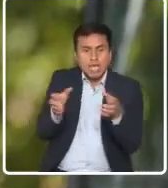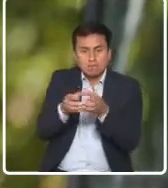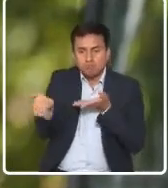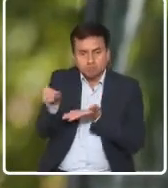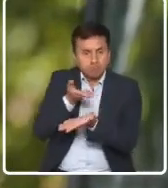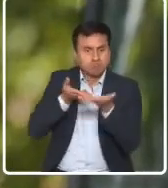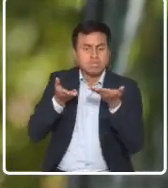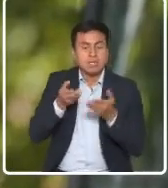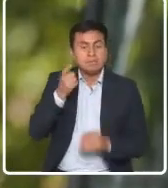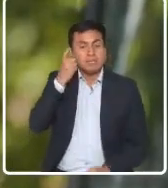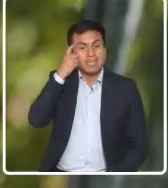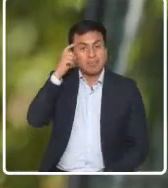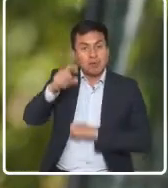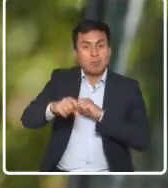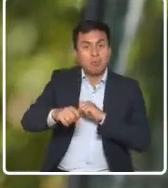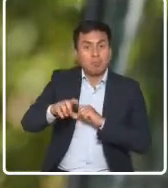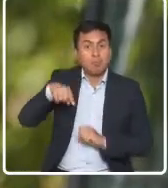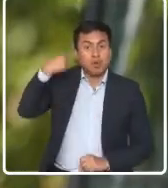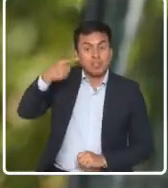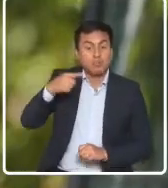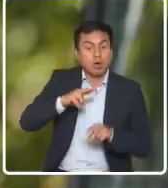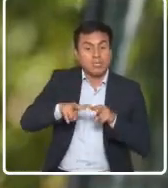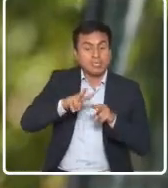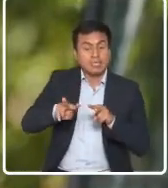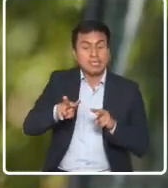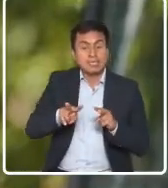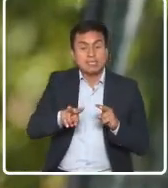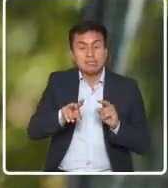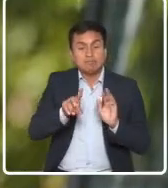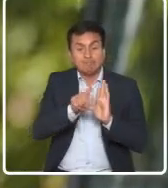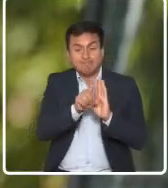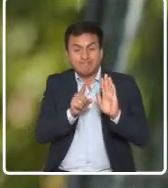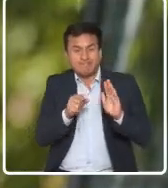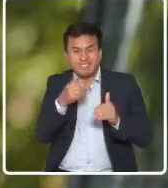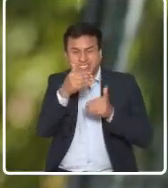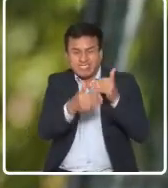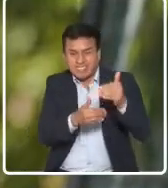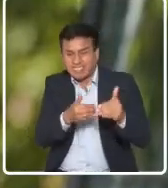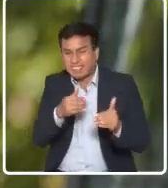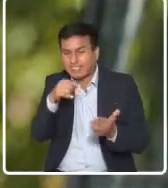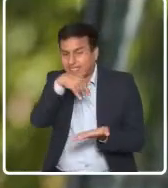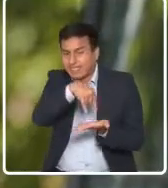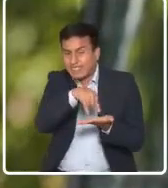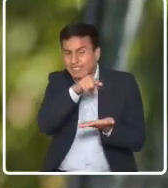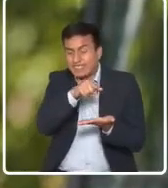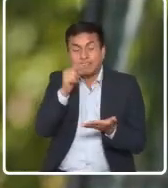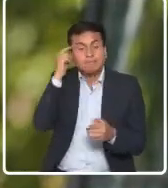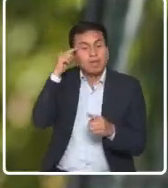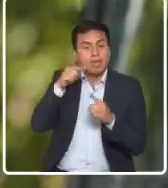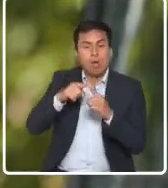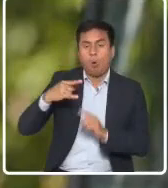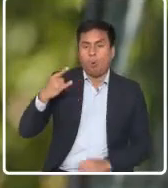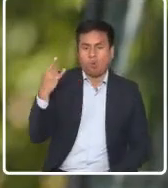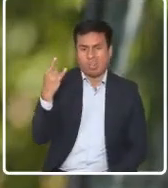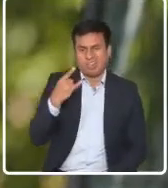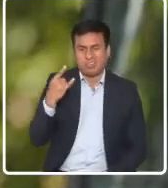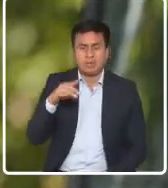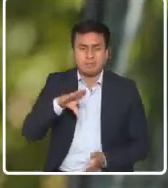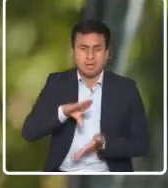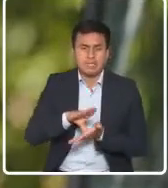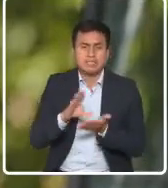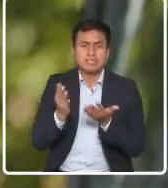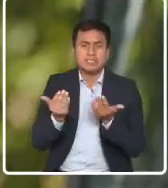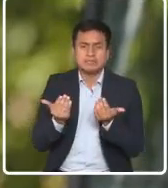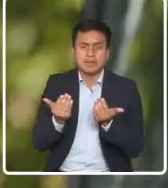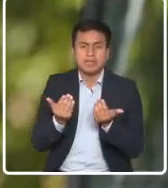esperamos que durante el próximo ejercicio legislativo podamos avanzar en ello con el sentido de urgencia que el país